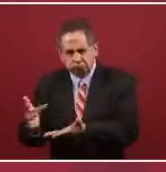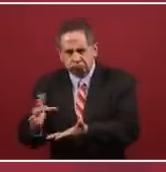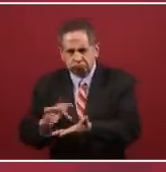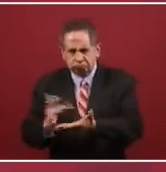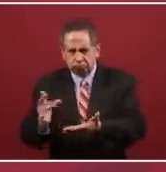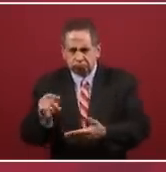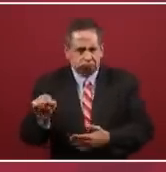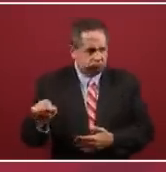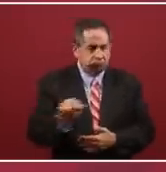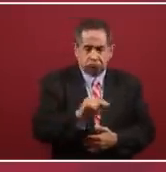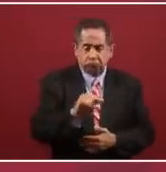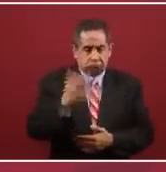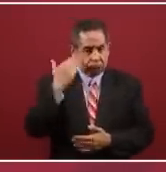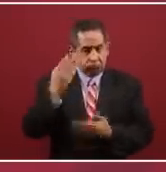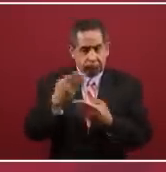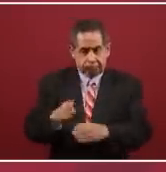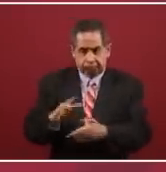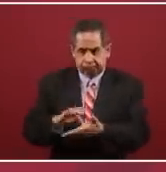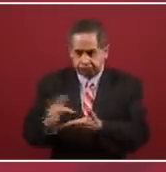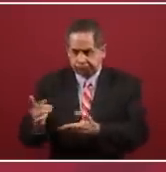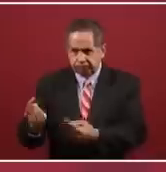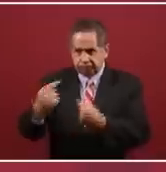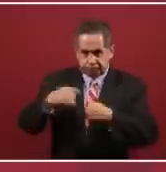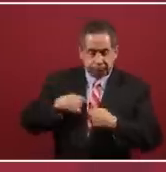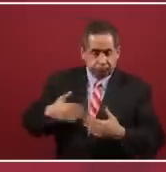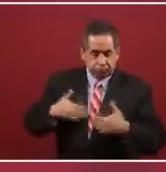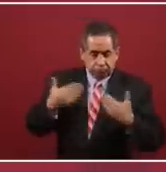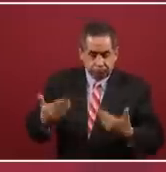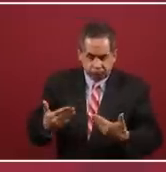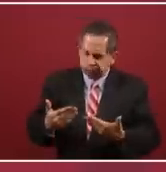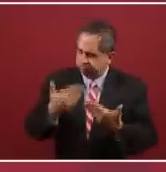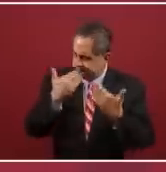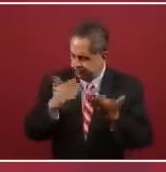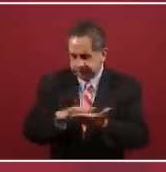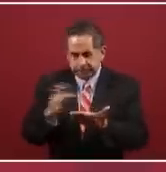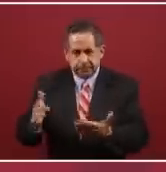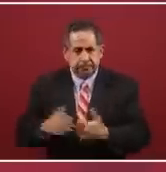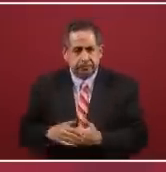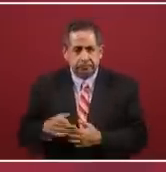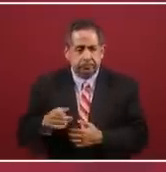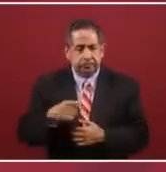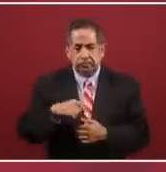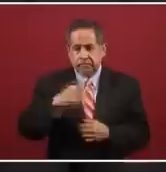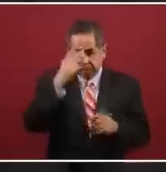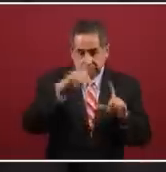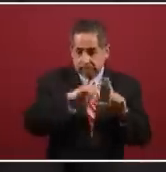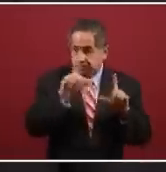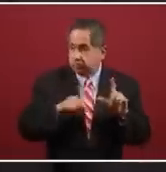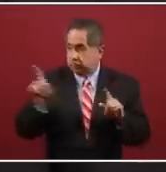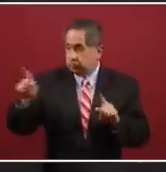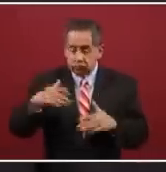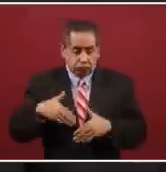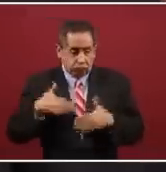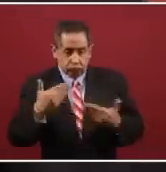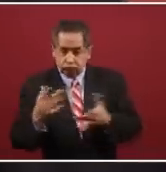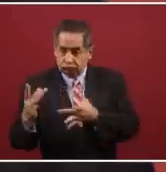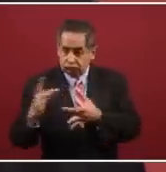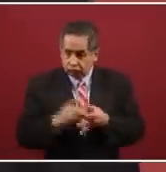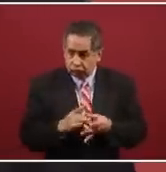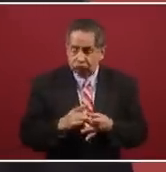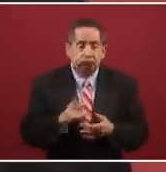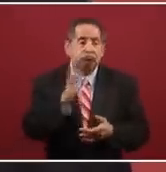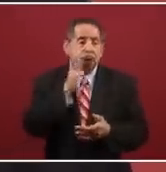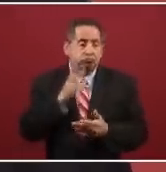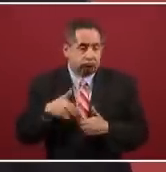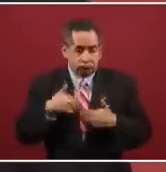por darnos la confianza, por confiar en México, por confiar en